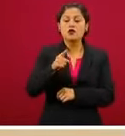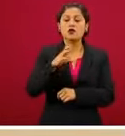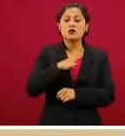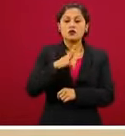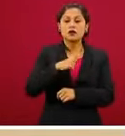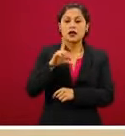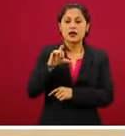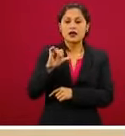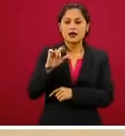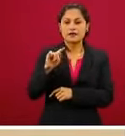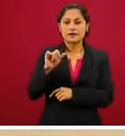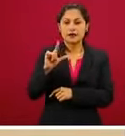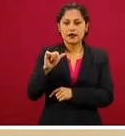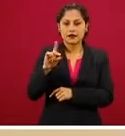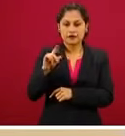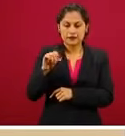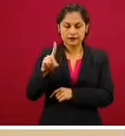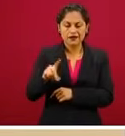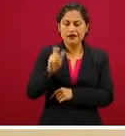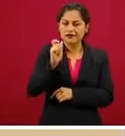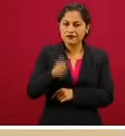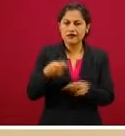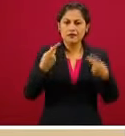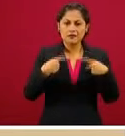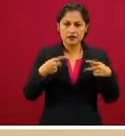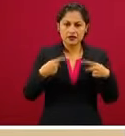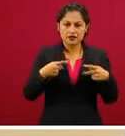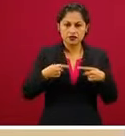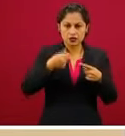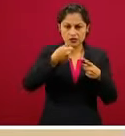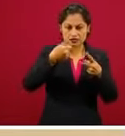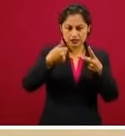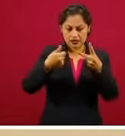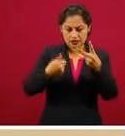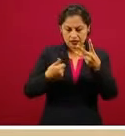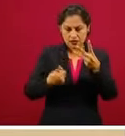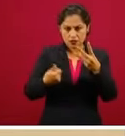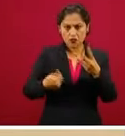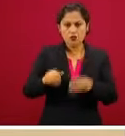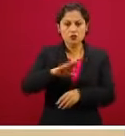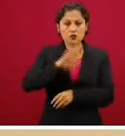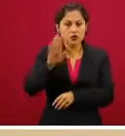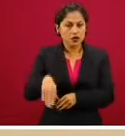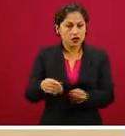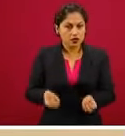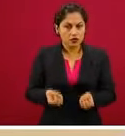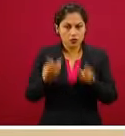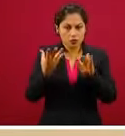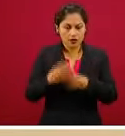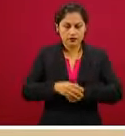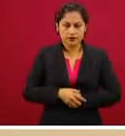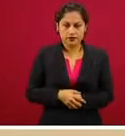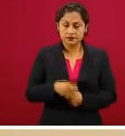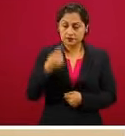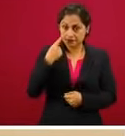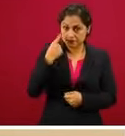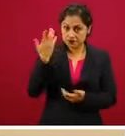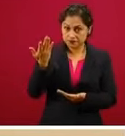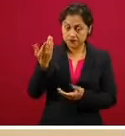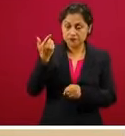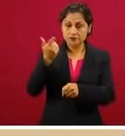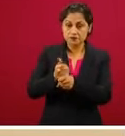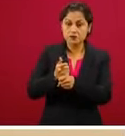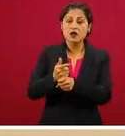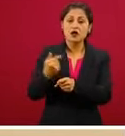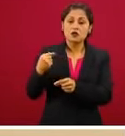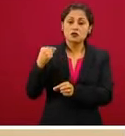es el porcentaje de personas para cada una de estas categorías que pierden la vida, y se puede ver claramente esta progresión,